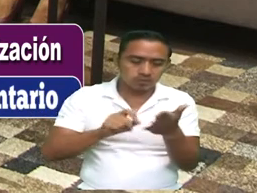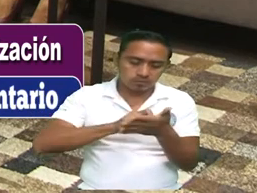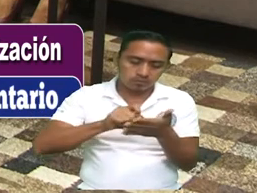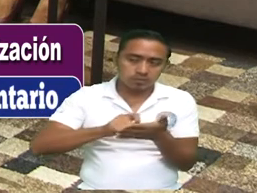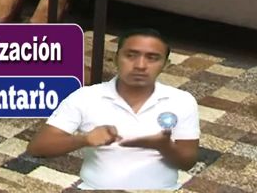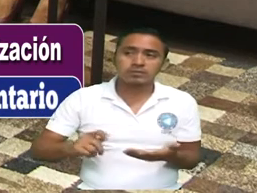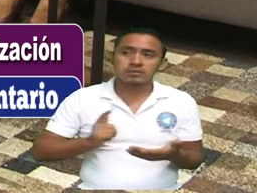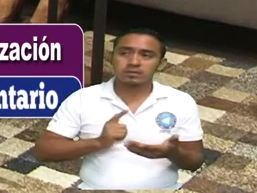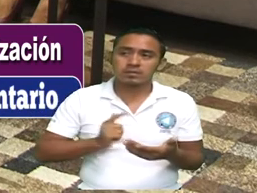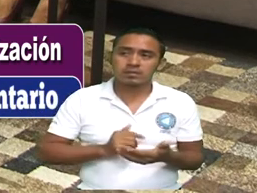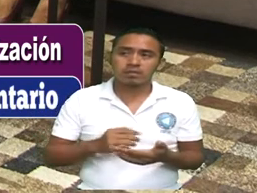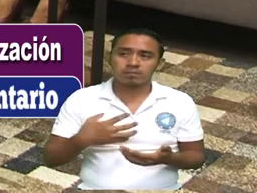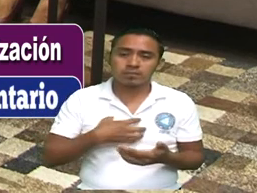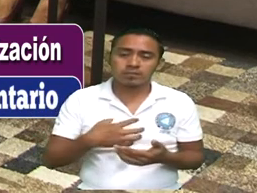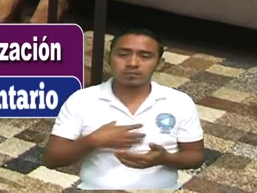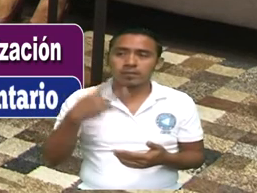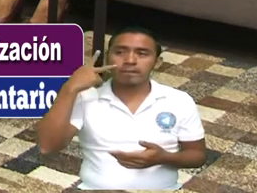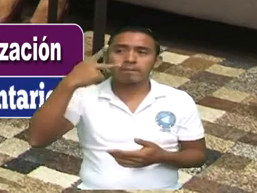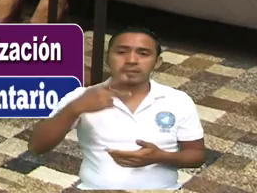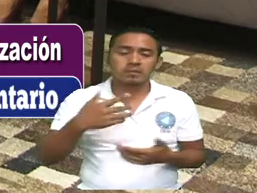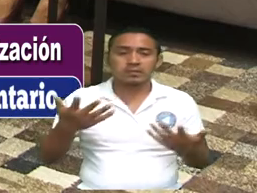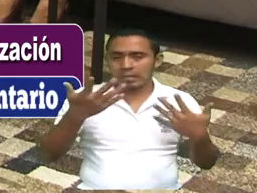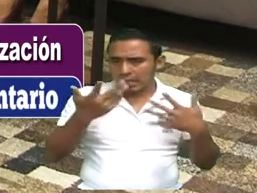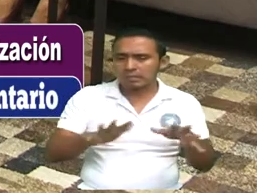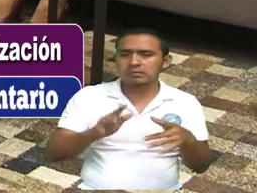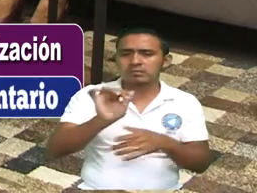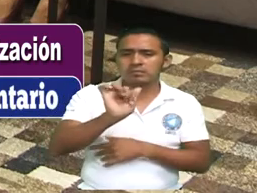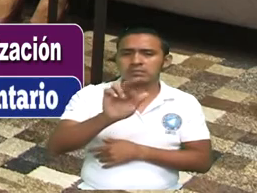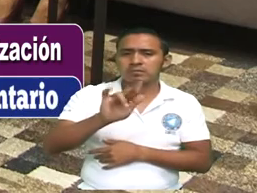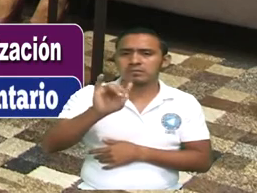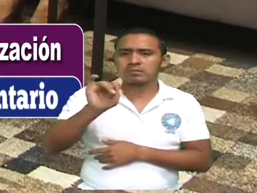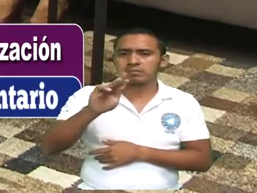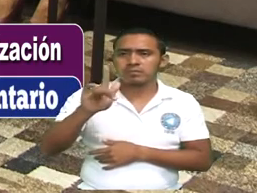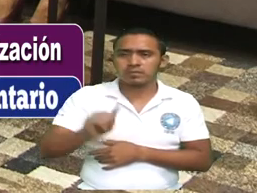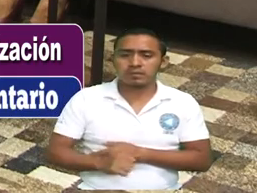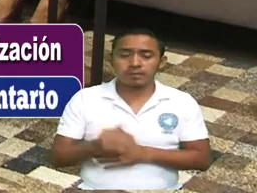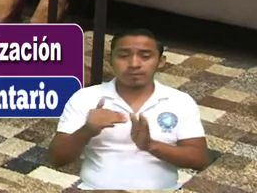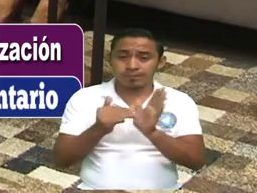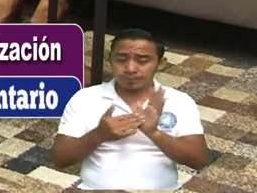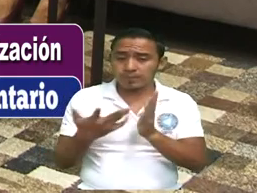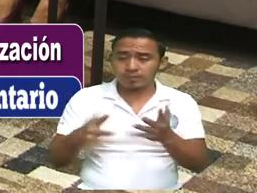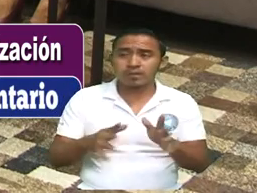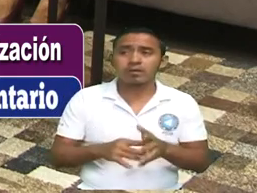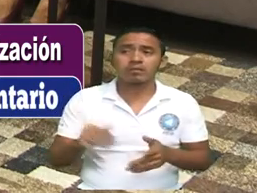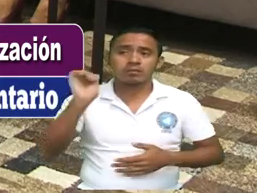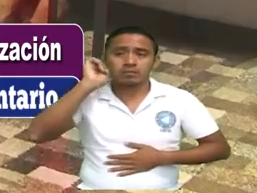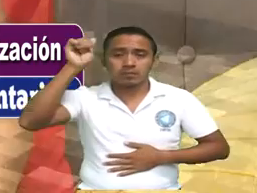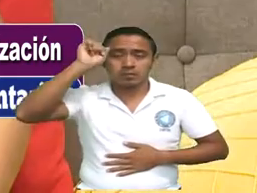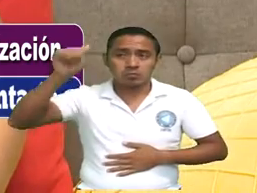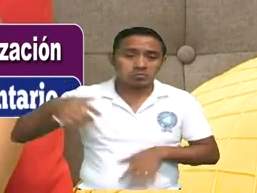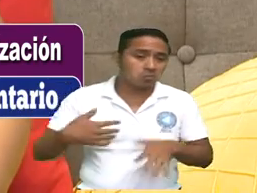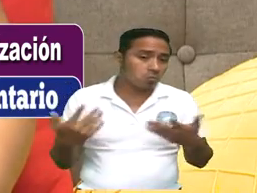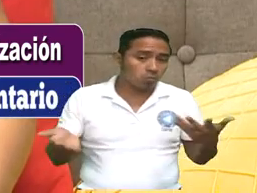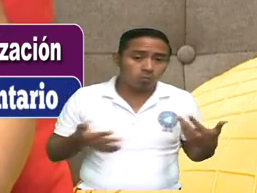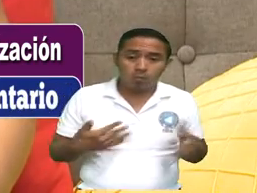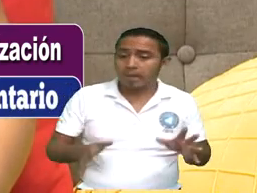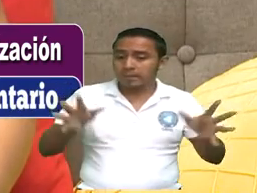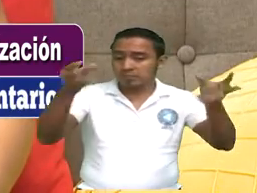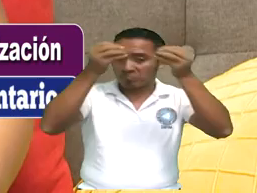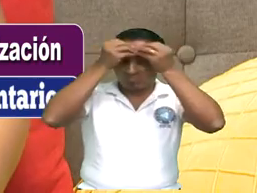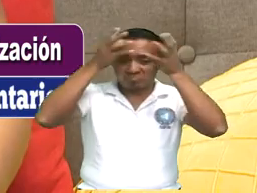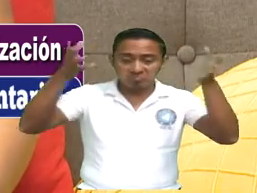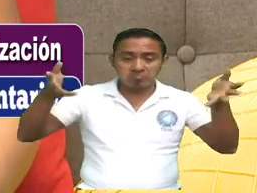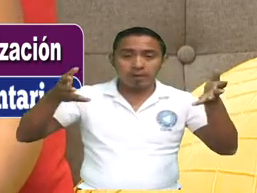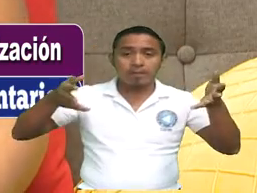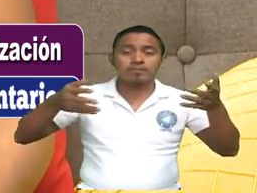además tengan una noción, ¿no?, sobre aritmética, y también aborda esta problemática del adulto que no tiene esos